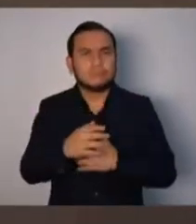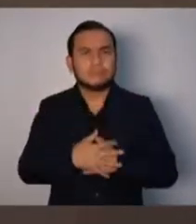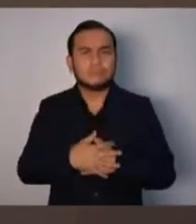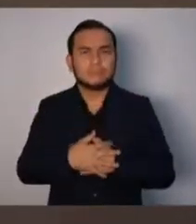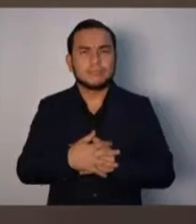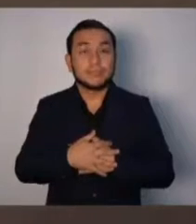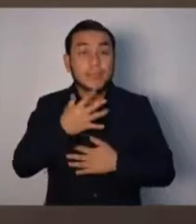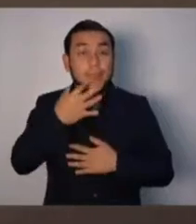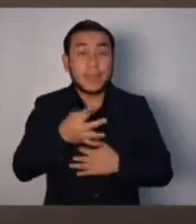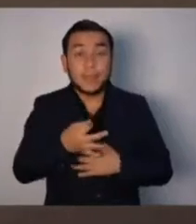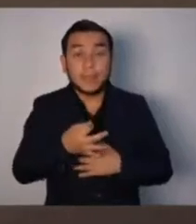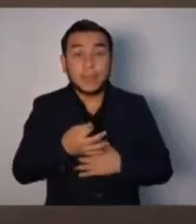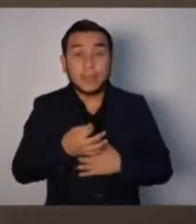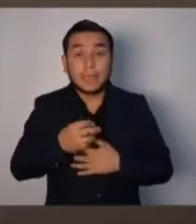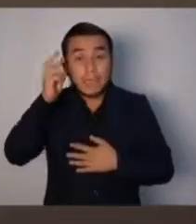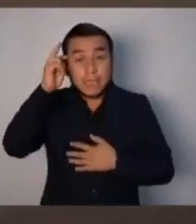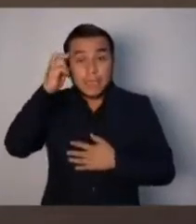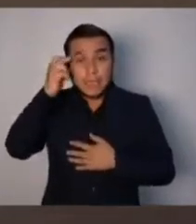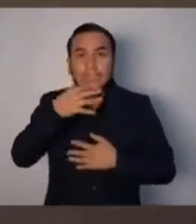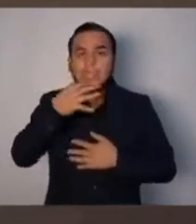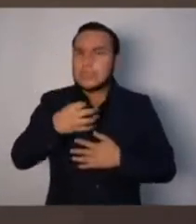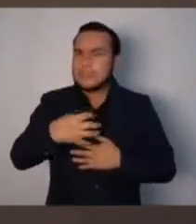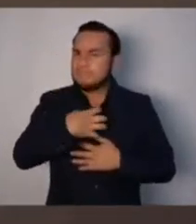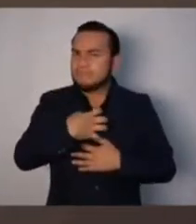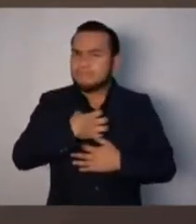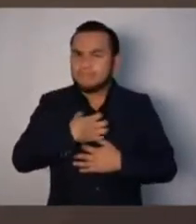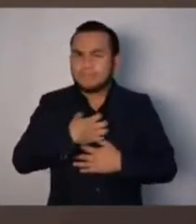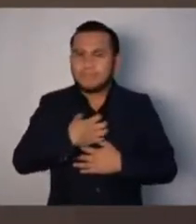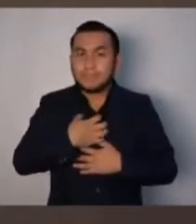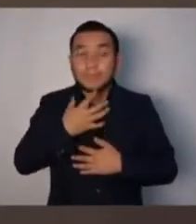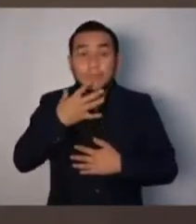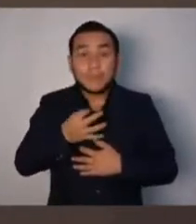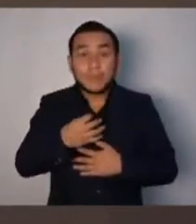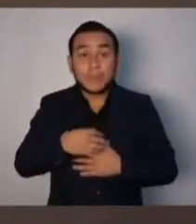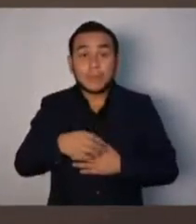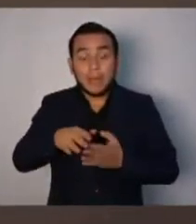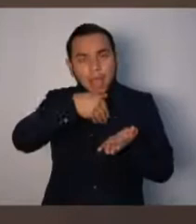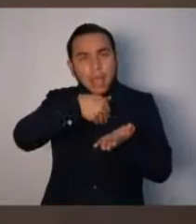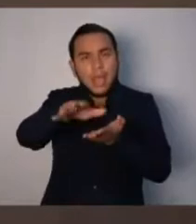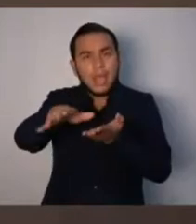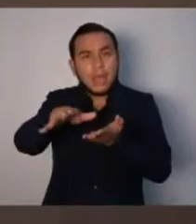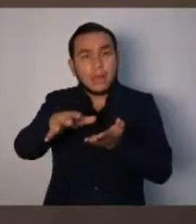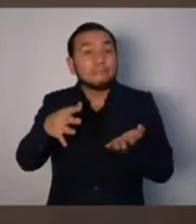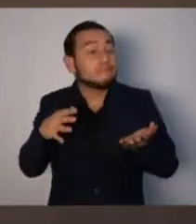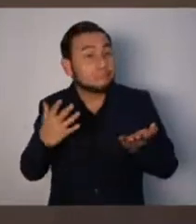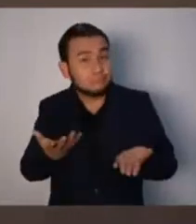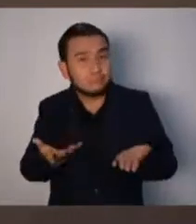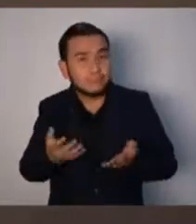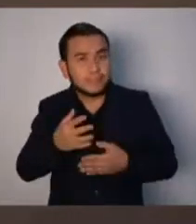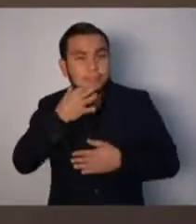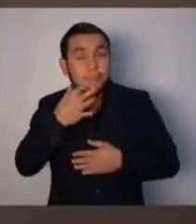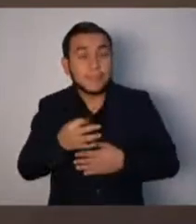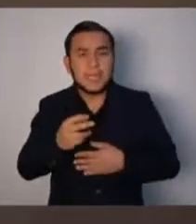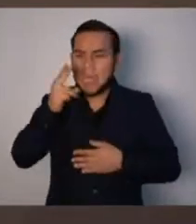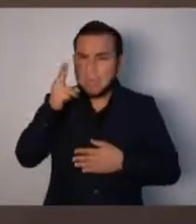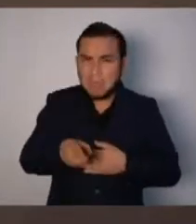me costó algunos regaños públicos algunos privados todavía no me costaba la expulsión pero siempre se me